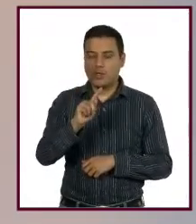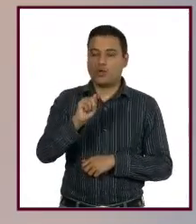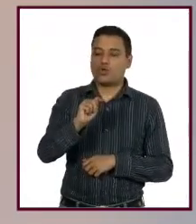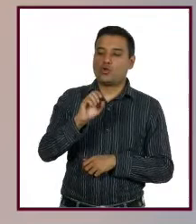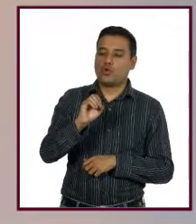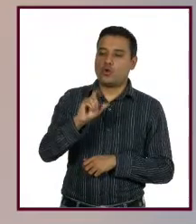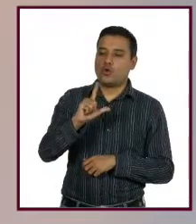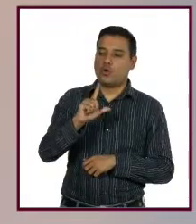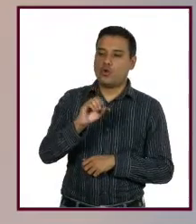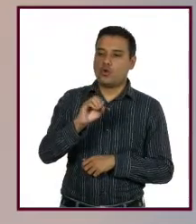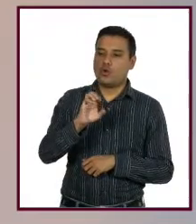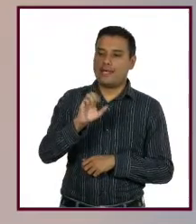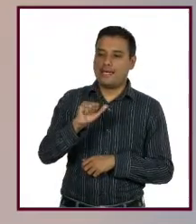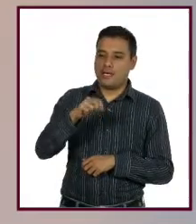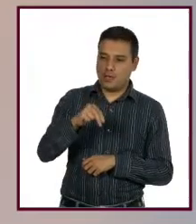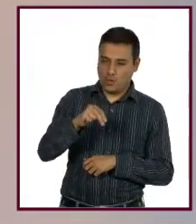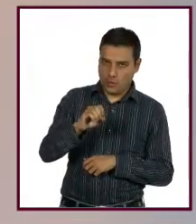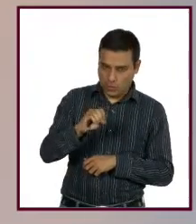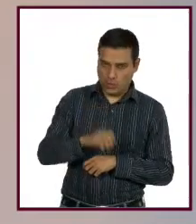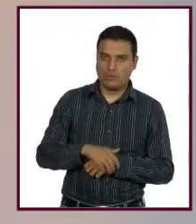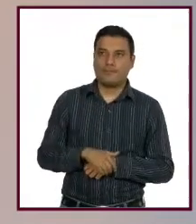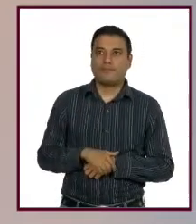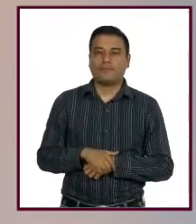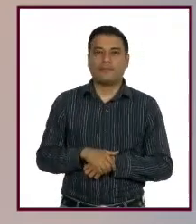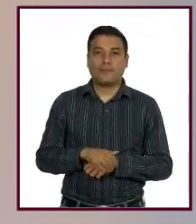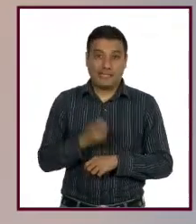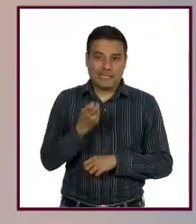algunos derivados que ya son más específicos y